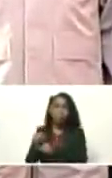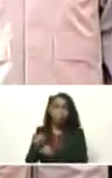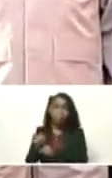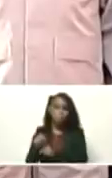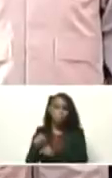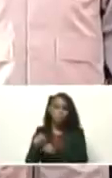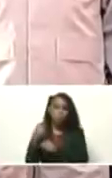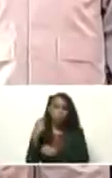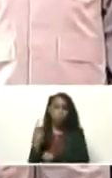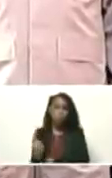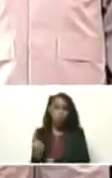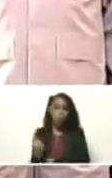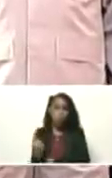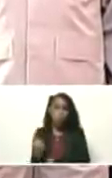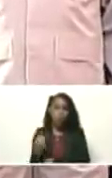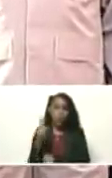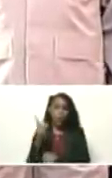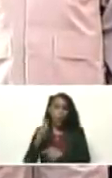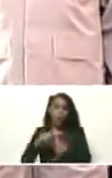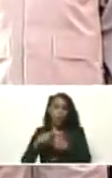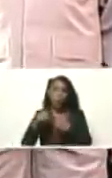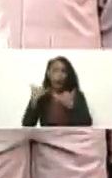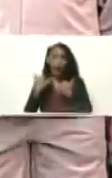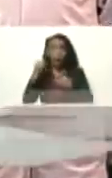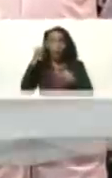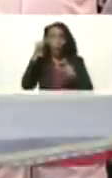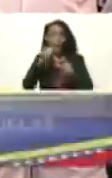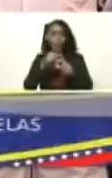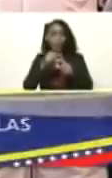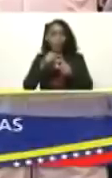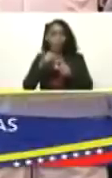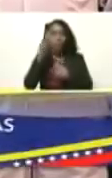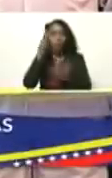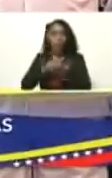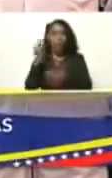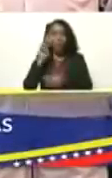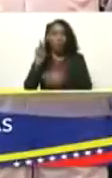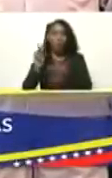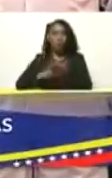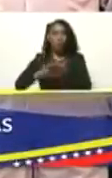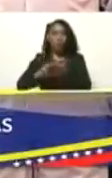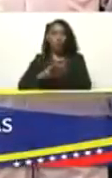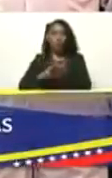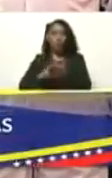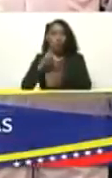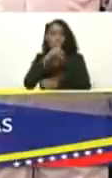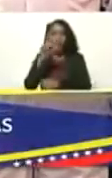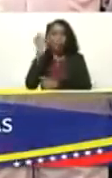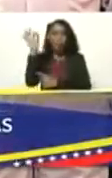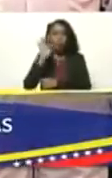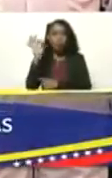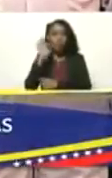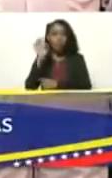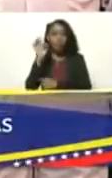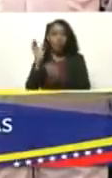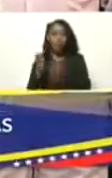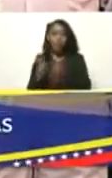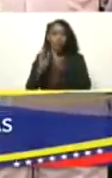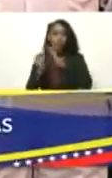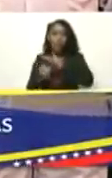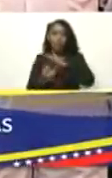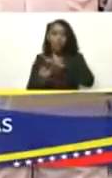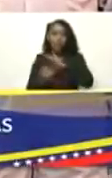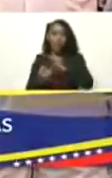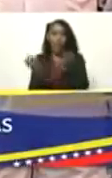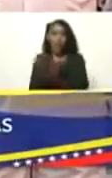Así que tenemos que avanzar en una meta. 2022, la recuperación del 100% de las instalaciones